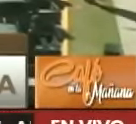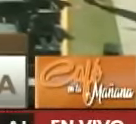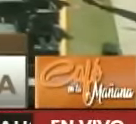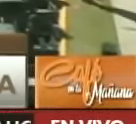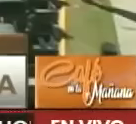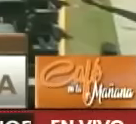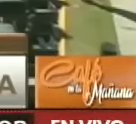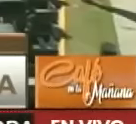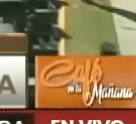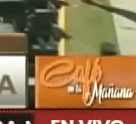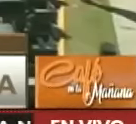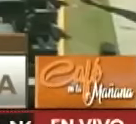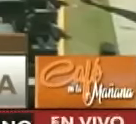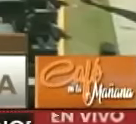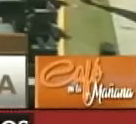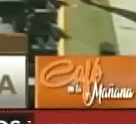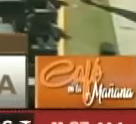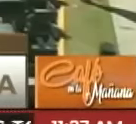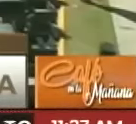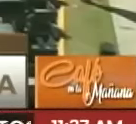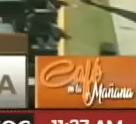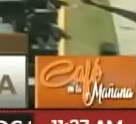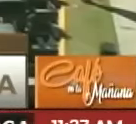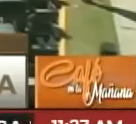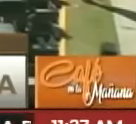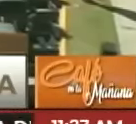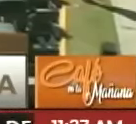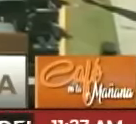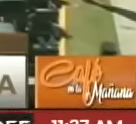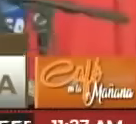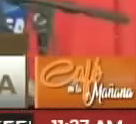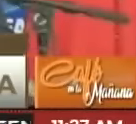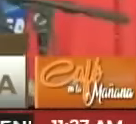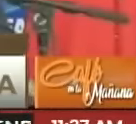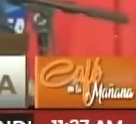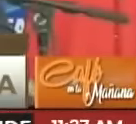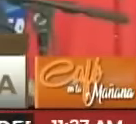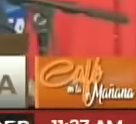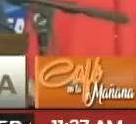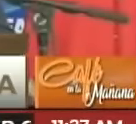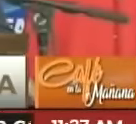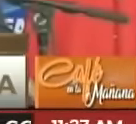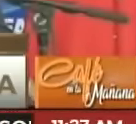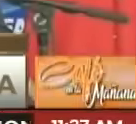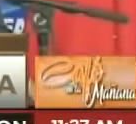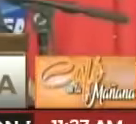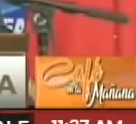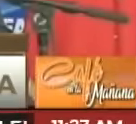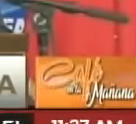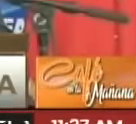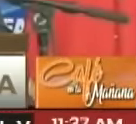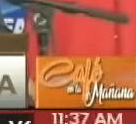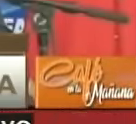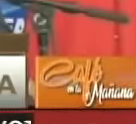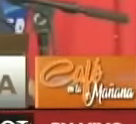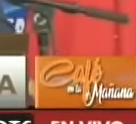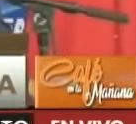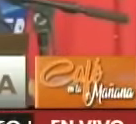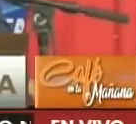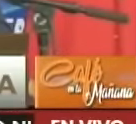saldremos a votar no por una opción política como es válido en una democracia como la nuestra,